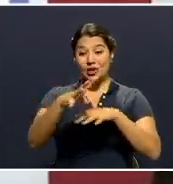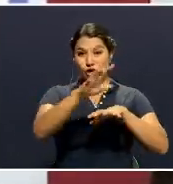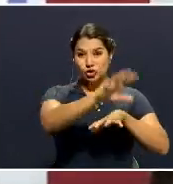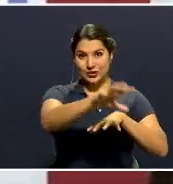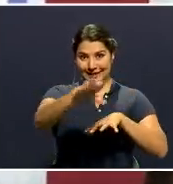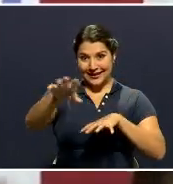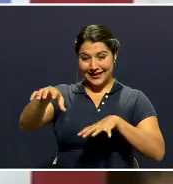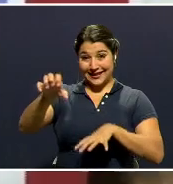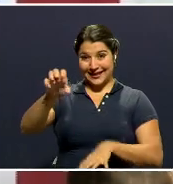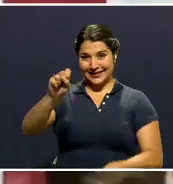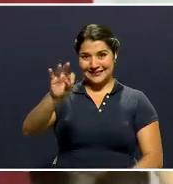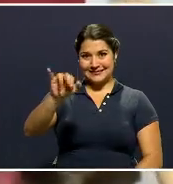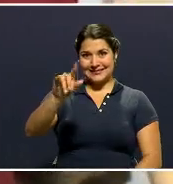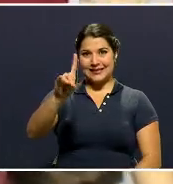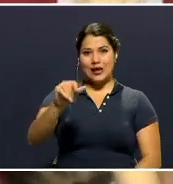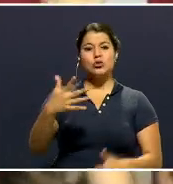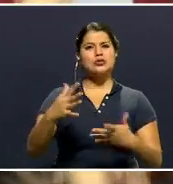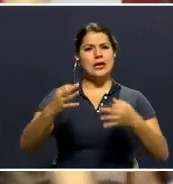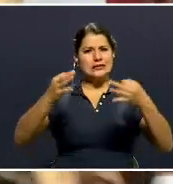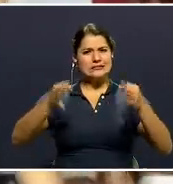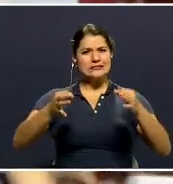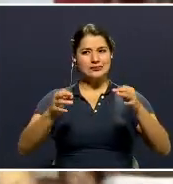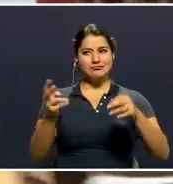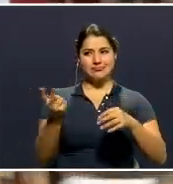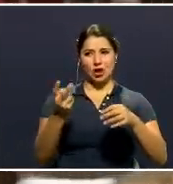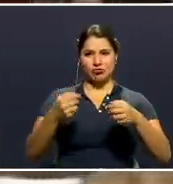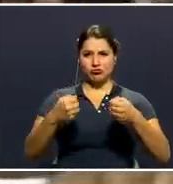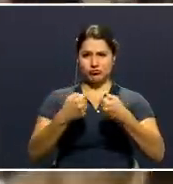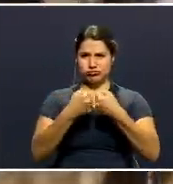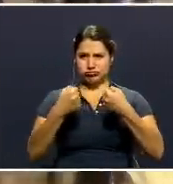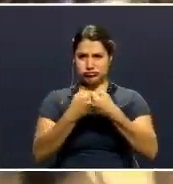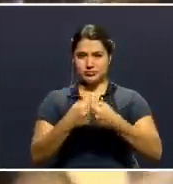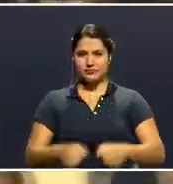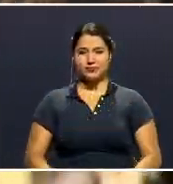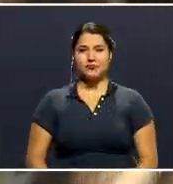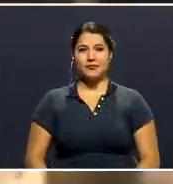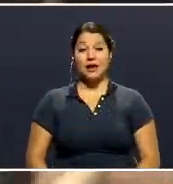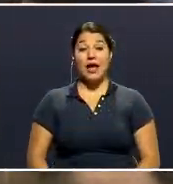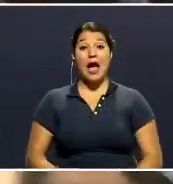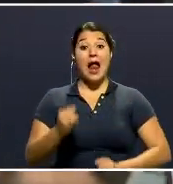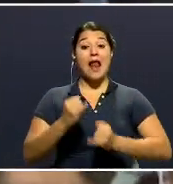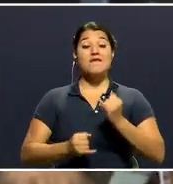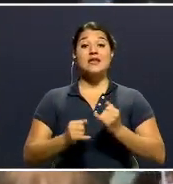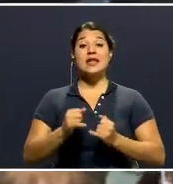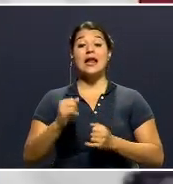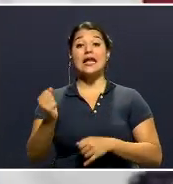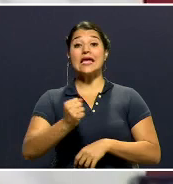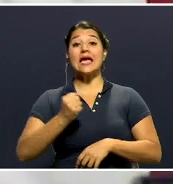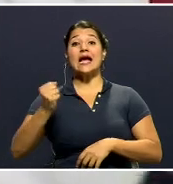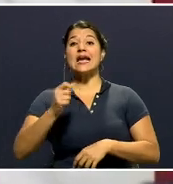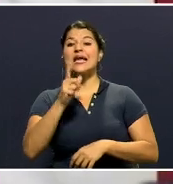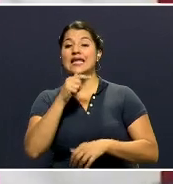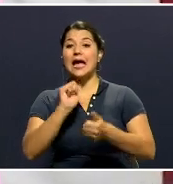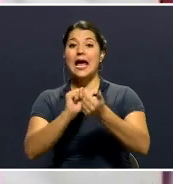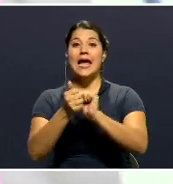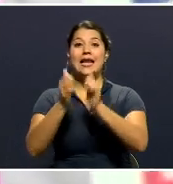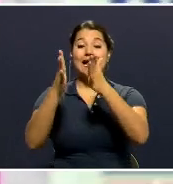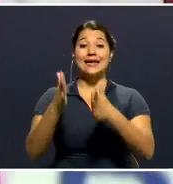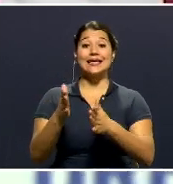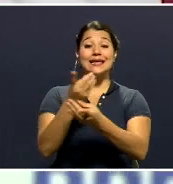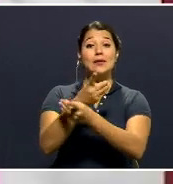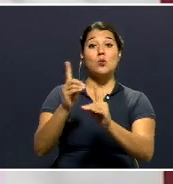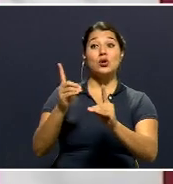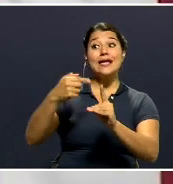de los delegados, se confirma el duelo Biden-Sanders. El vencedor final de estas primarias será el candidato demócrata a la